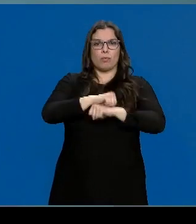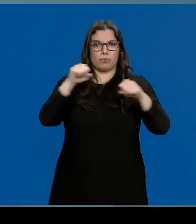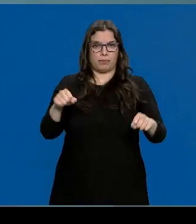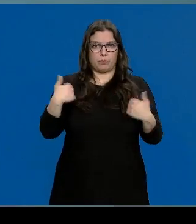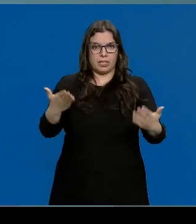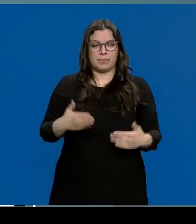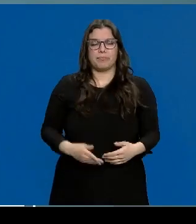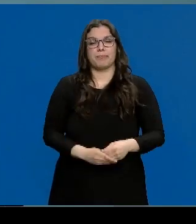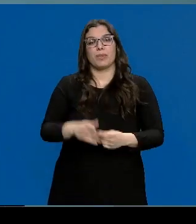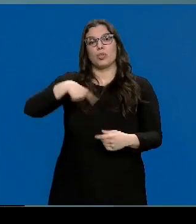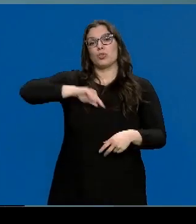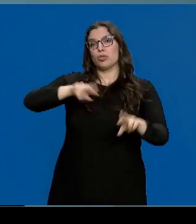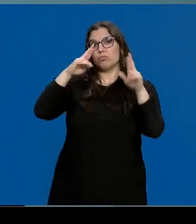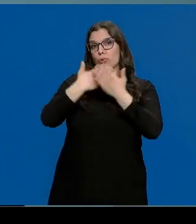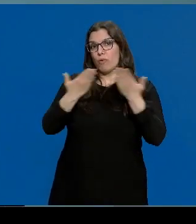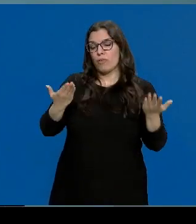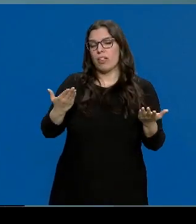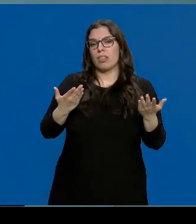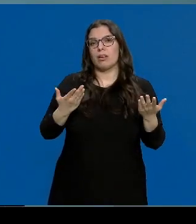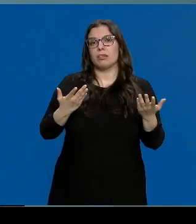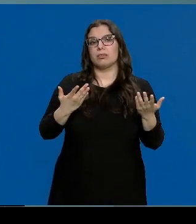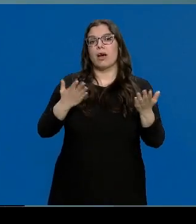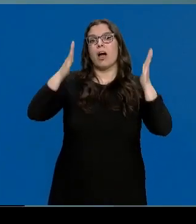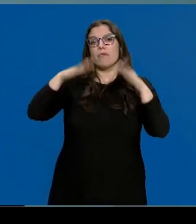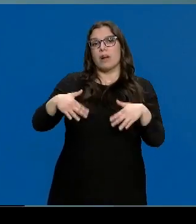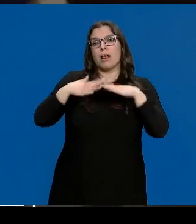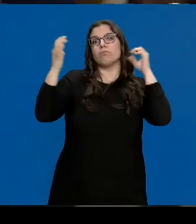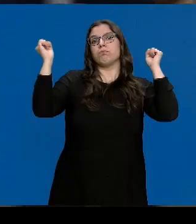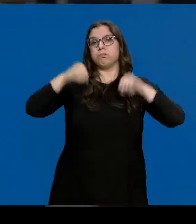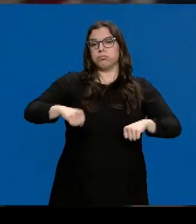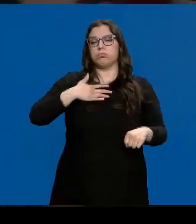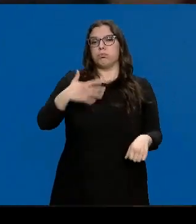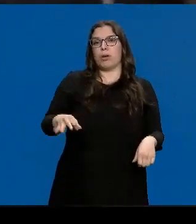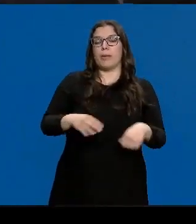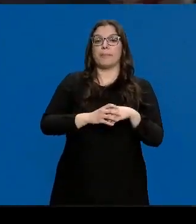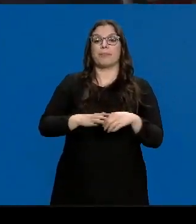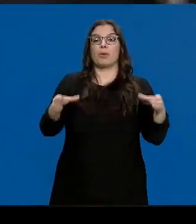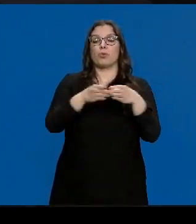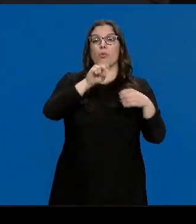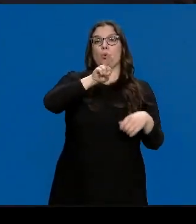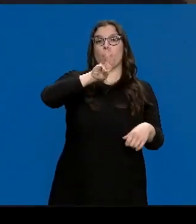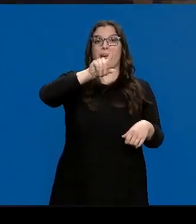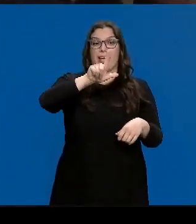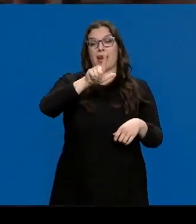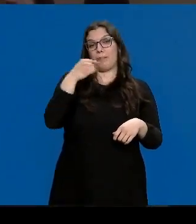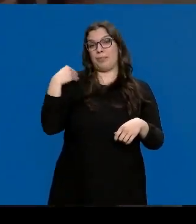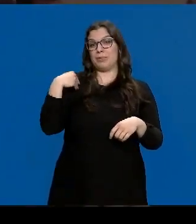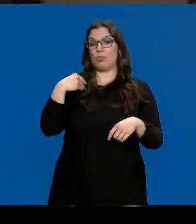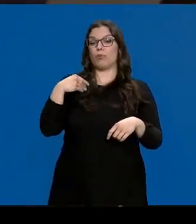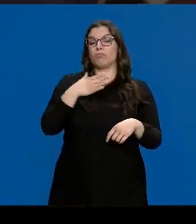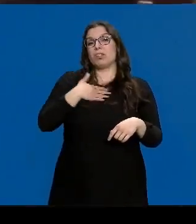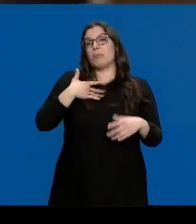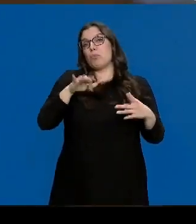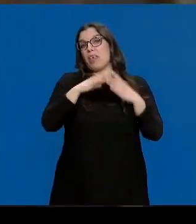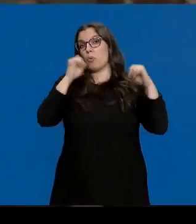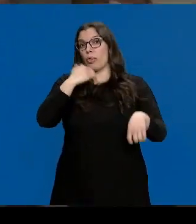Confiamos en que al final puedan llegar a muy buen término. En cuanto a la UPL, el otro partido con el que los populares creen posible